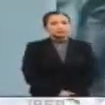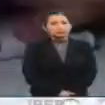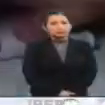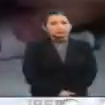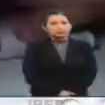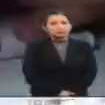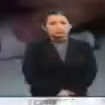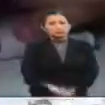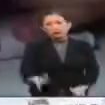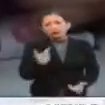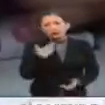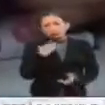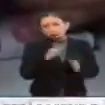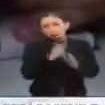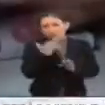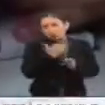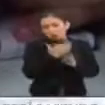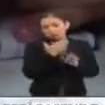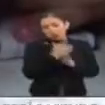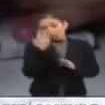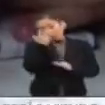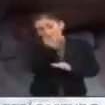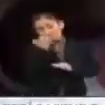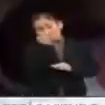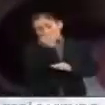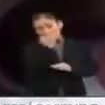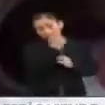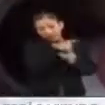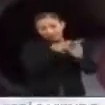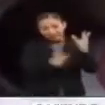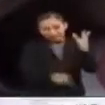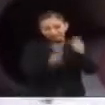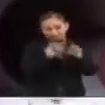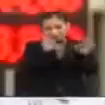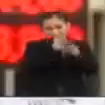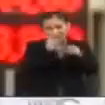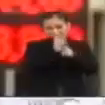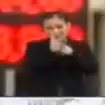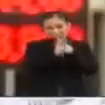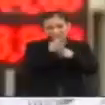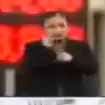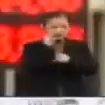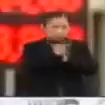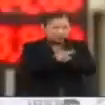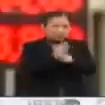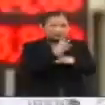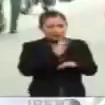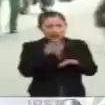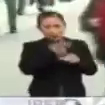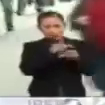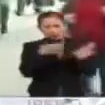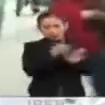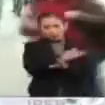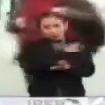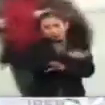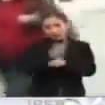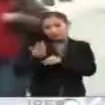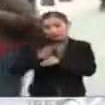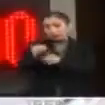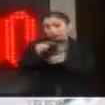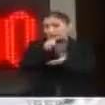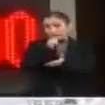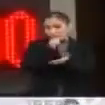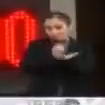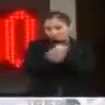habido en el caso de los tres importantes países que han tenido ya elecciones, aunque en el caso de Brasil todavía